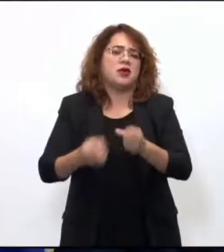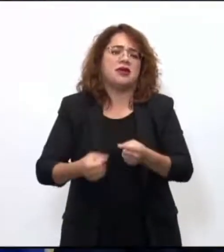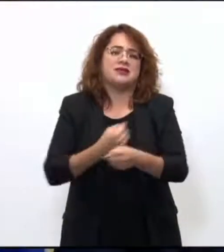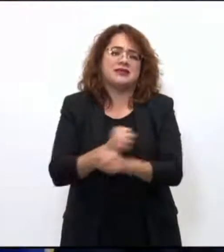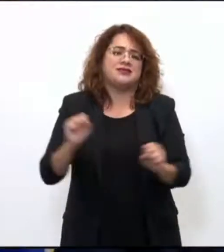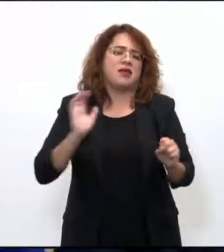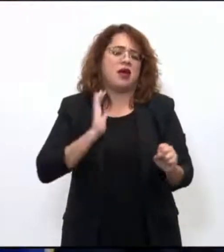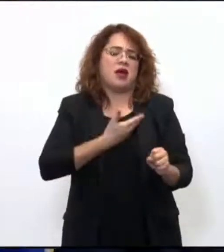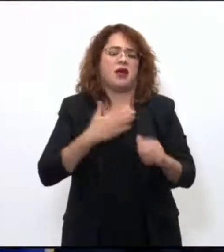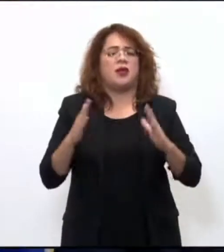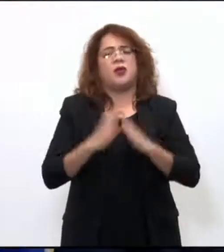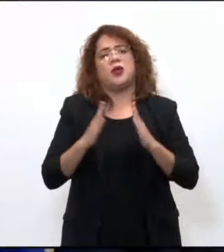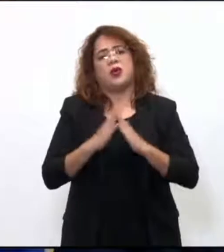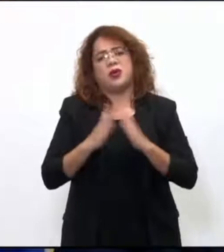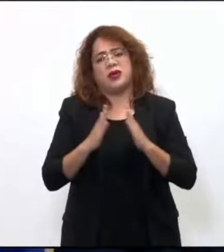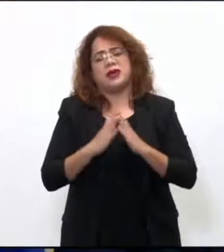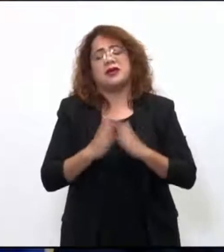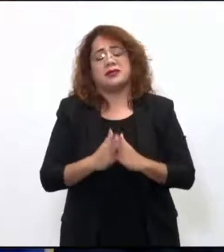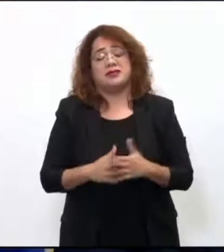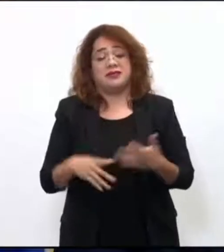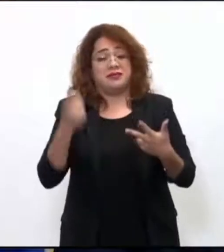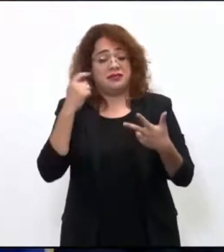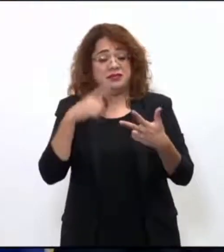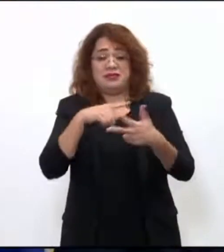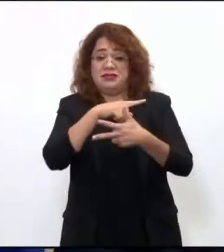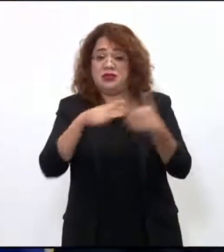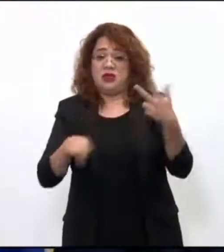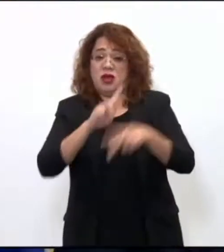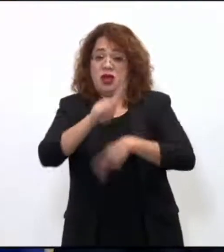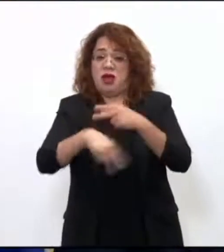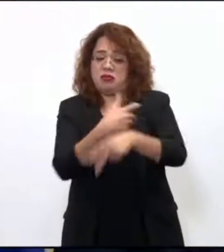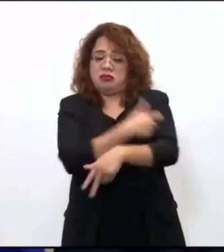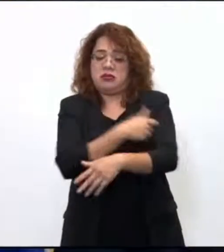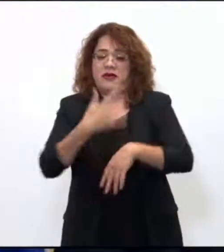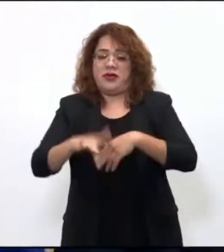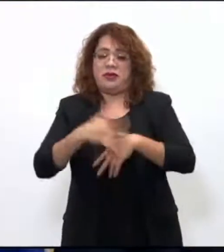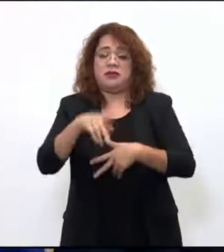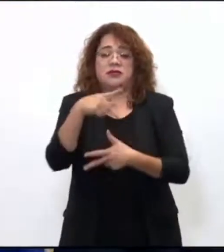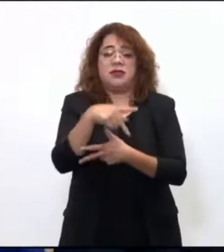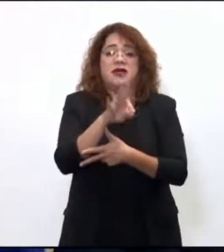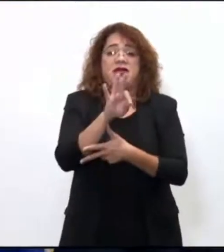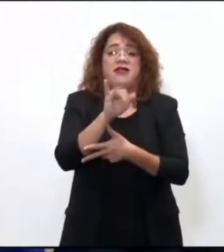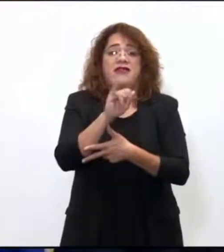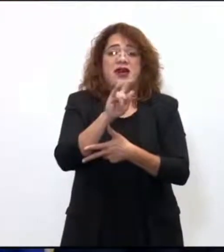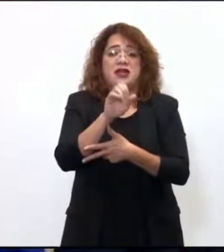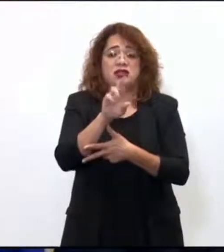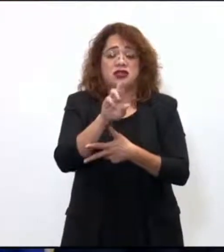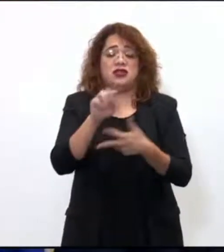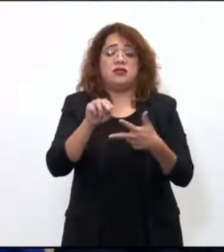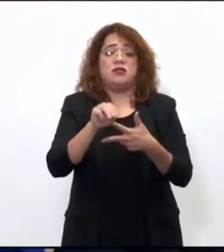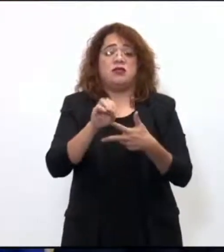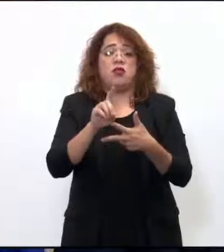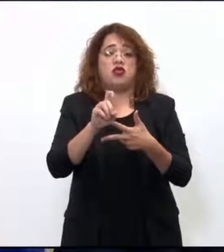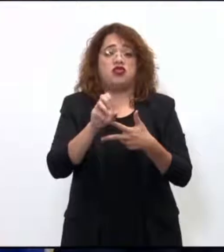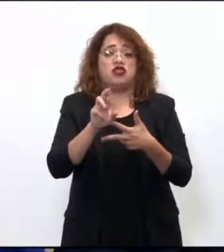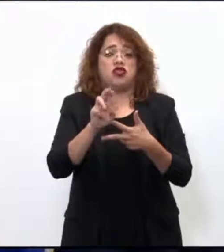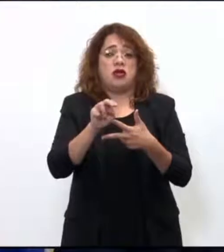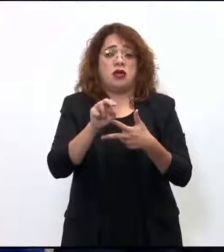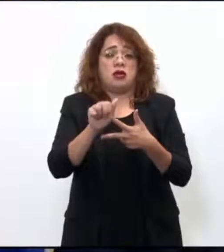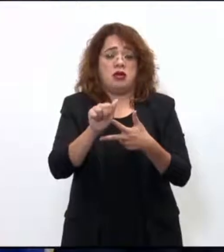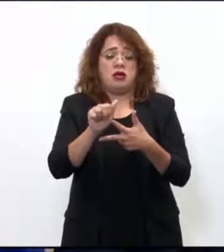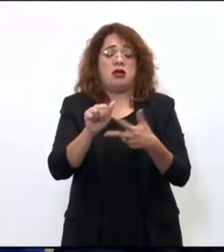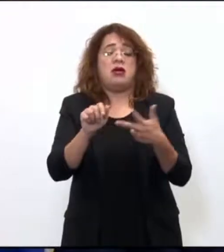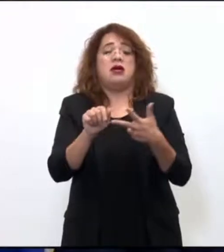Cada una de las 3 vacunas aprobadas, Pfizer, Moderna, Janssen o Johnson & Johnson, ha demostrado